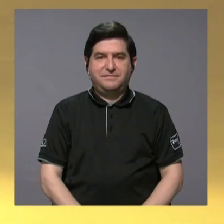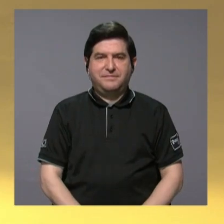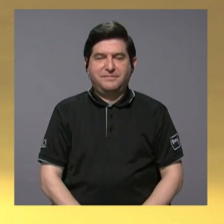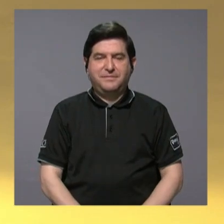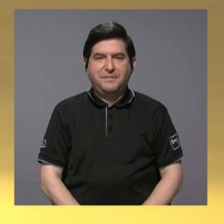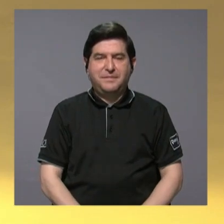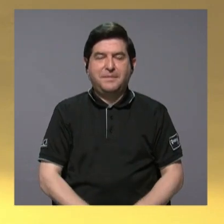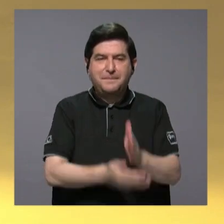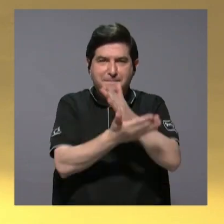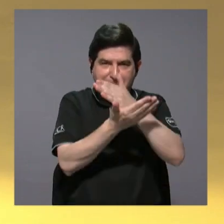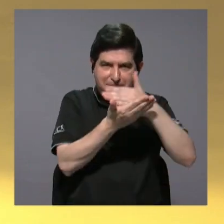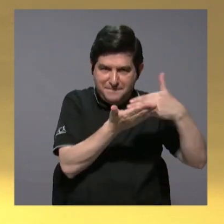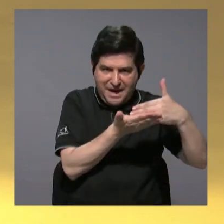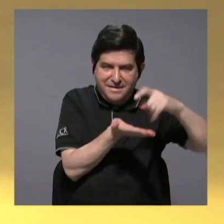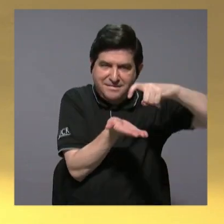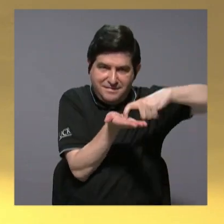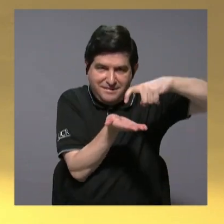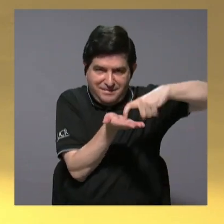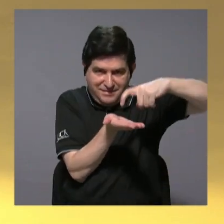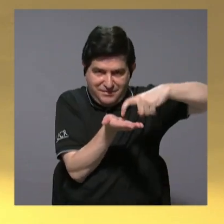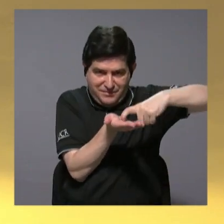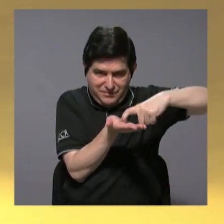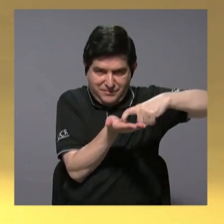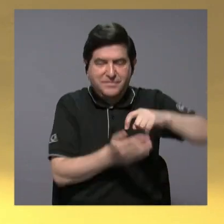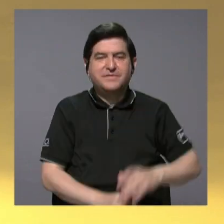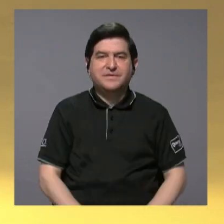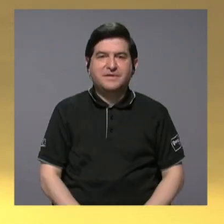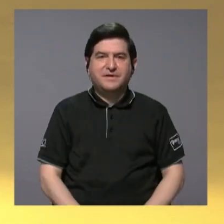el margen de endeudamiento que los